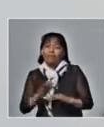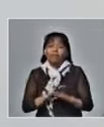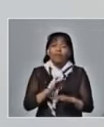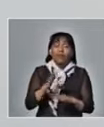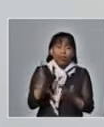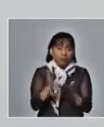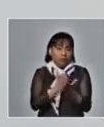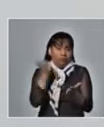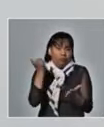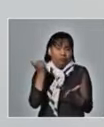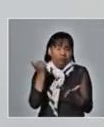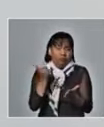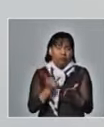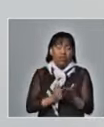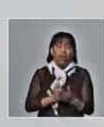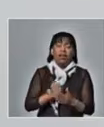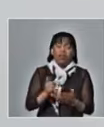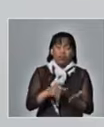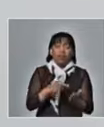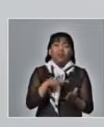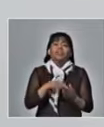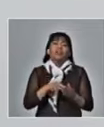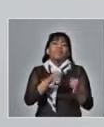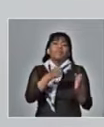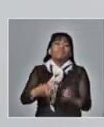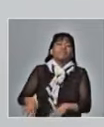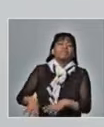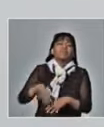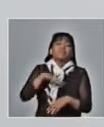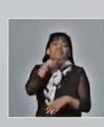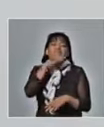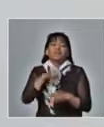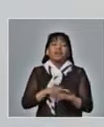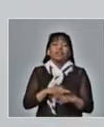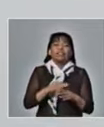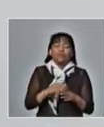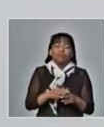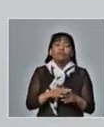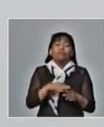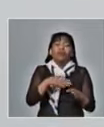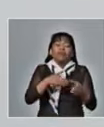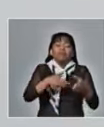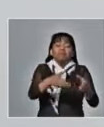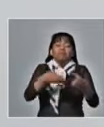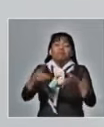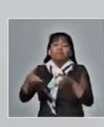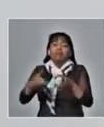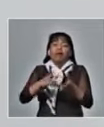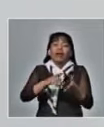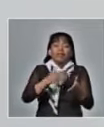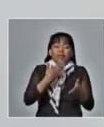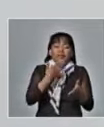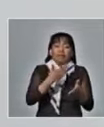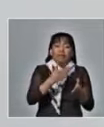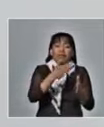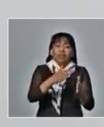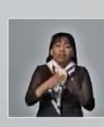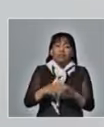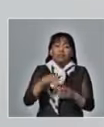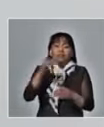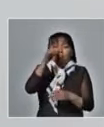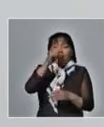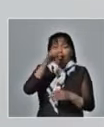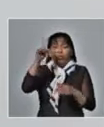espacio que pierde la delincuencia. Estamos planteando pavimentar y relaminar calles, contar, por supuesto, con más